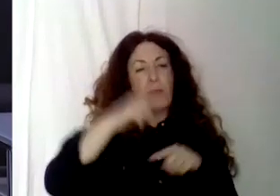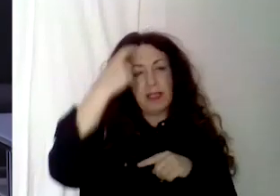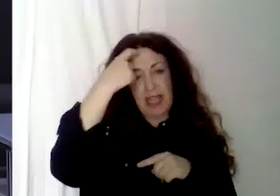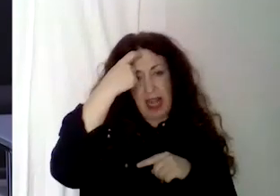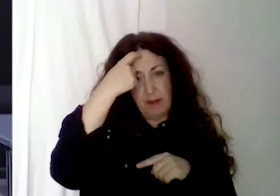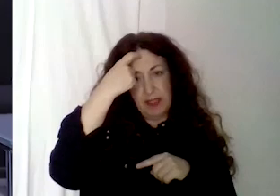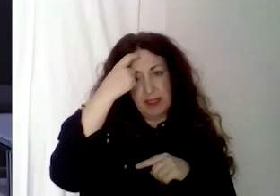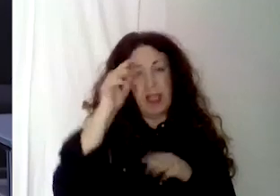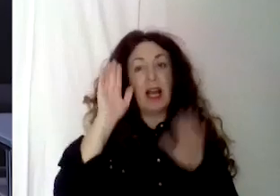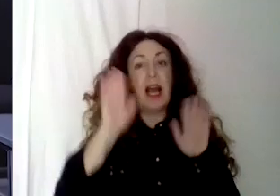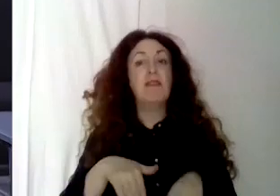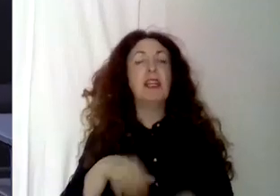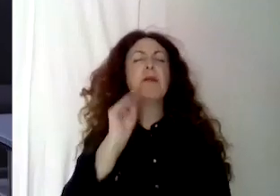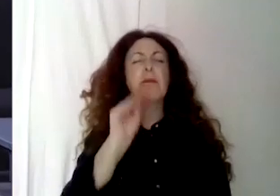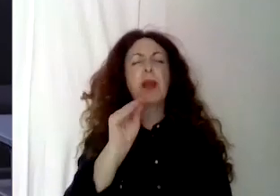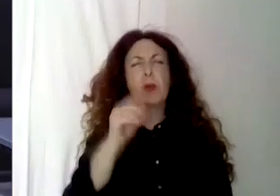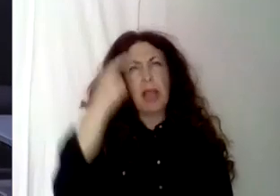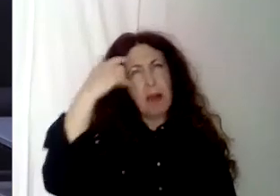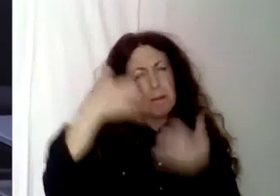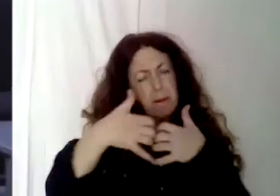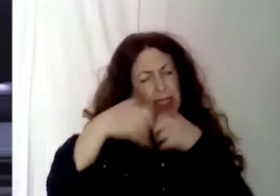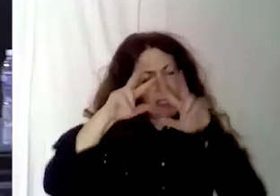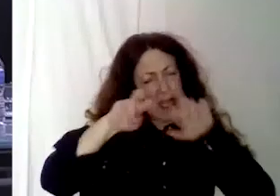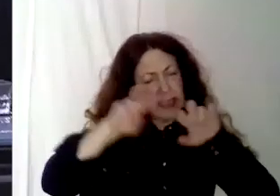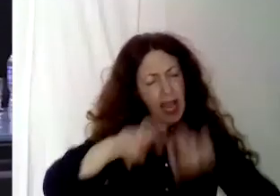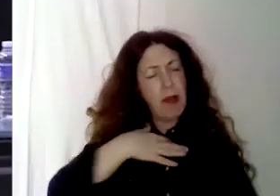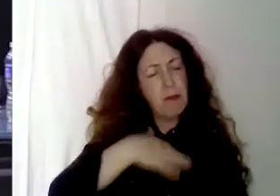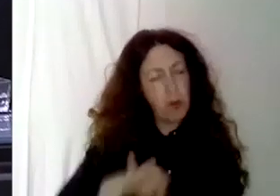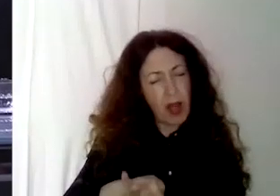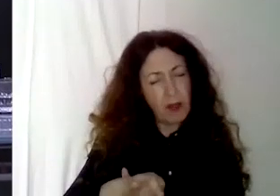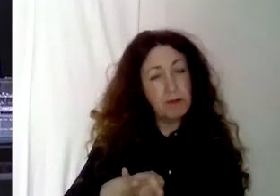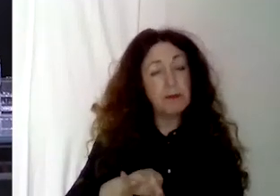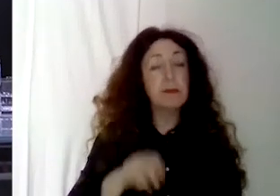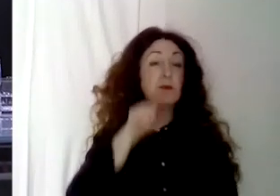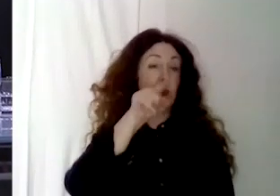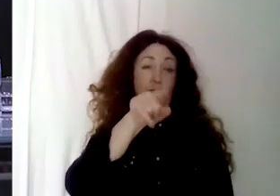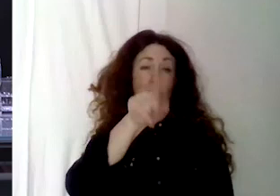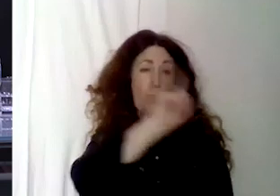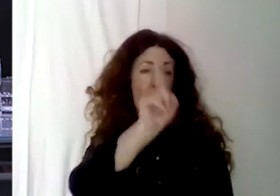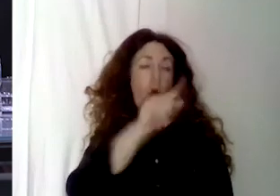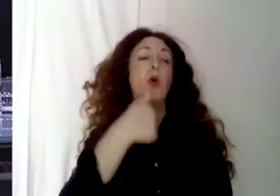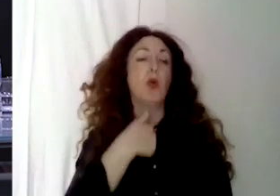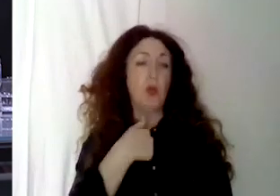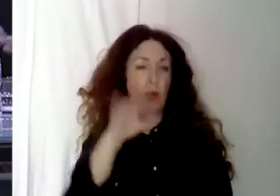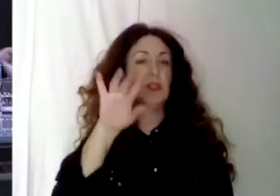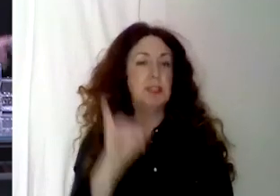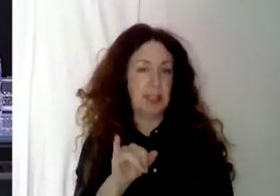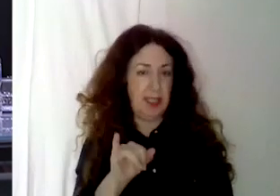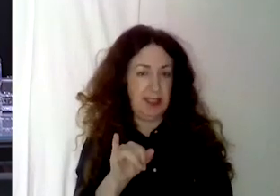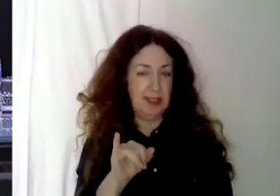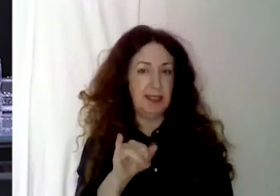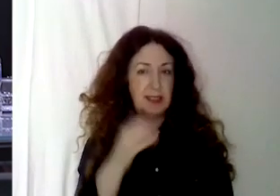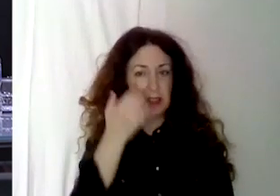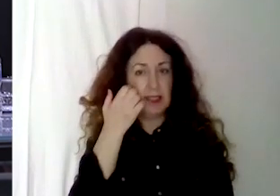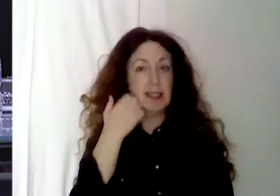Es una buena pregunta. Con ese consejo del viejo Freud, yo, que soy un historiador y